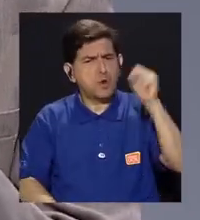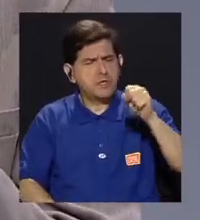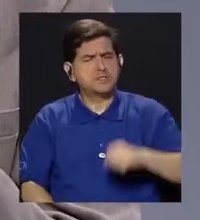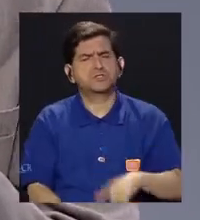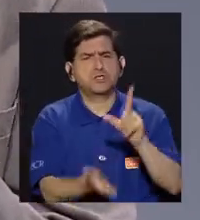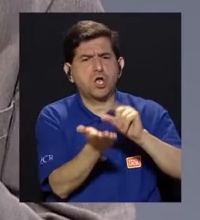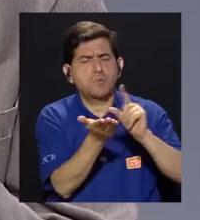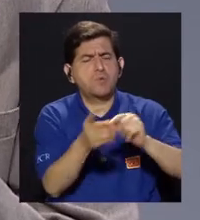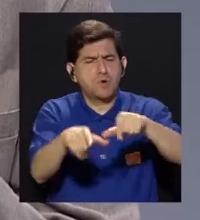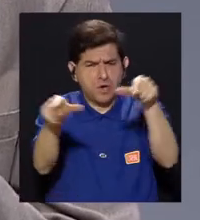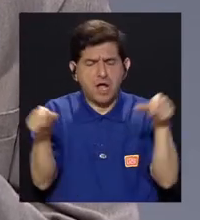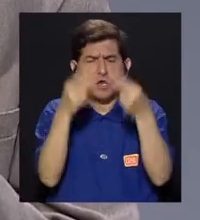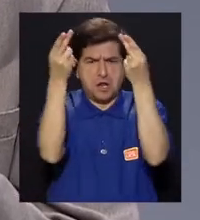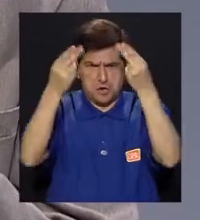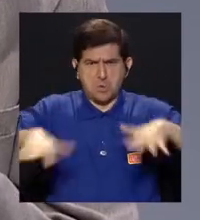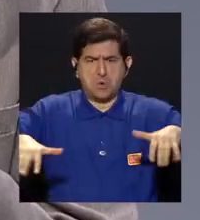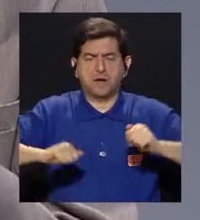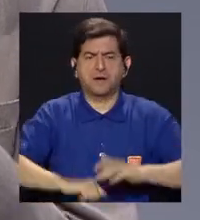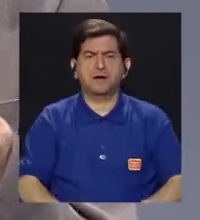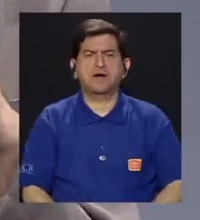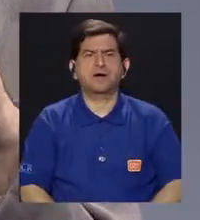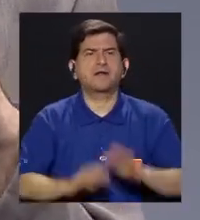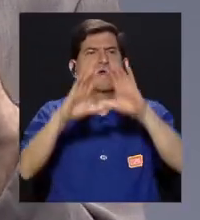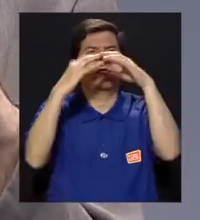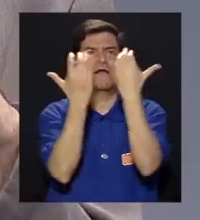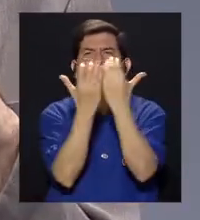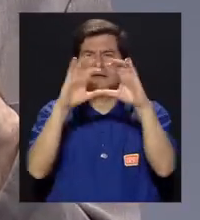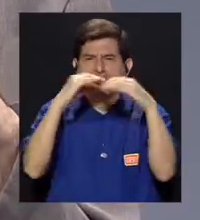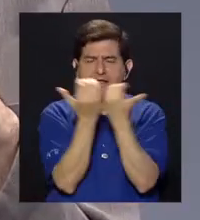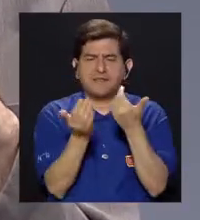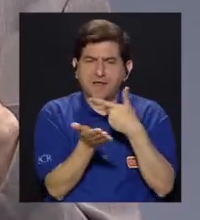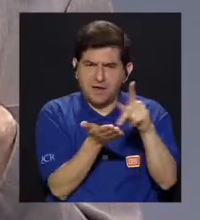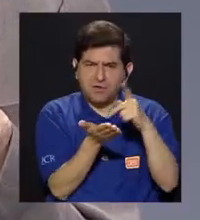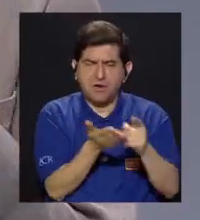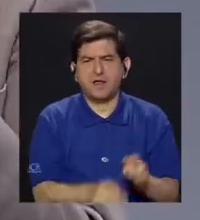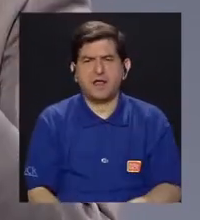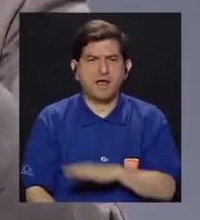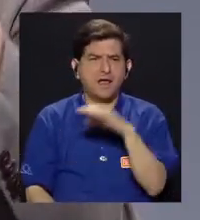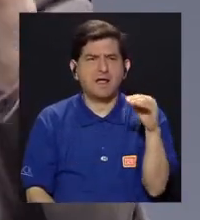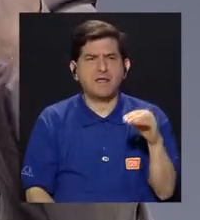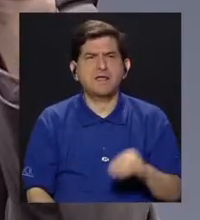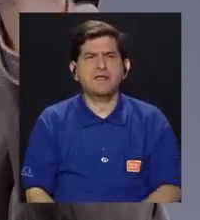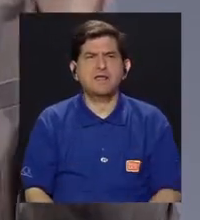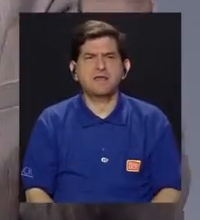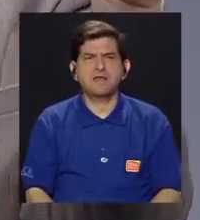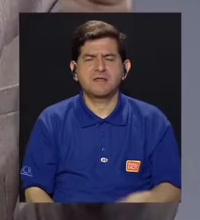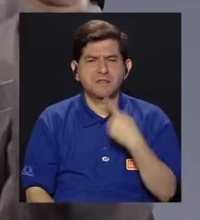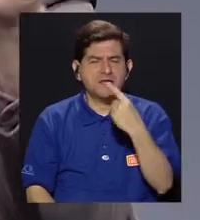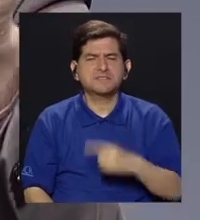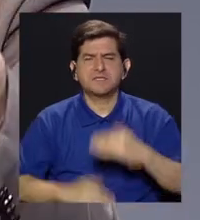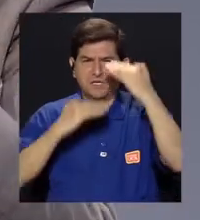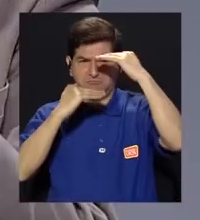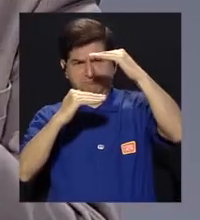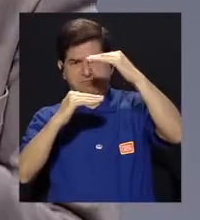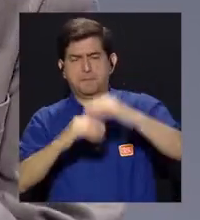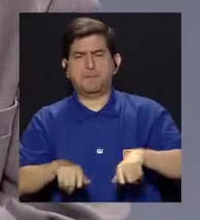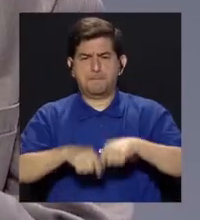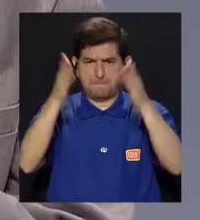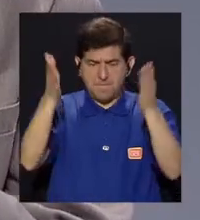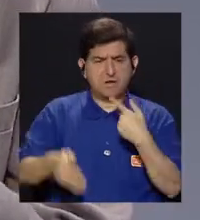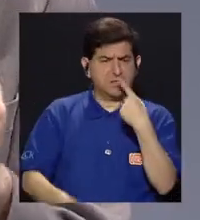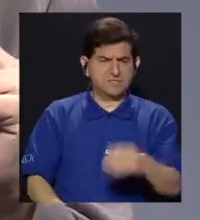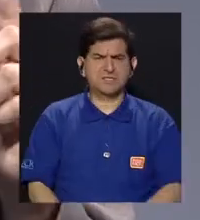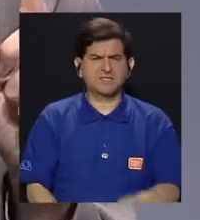podría publicar en su sitio web categorías de salarios y aproximadamente hablan de tanto a tanto y un